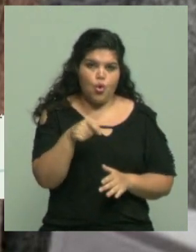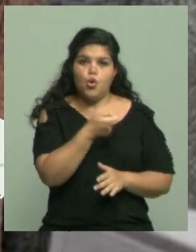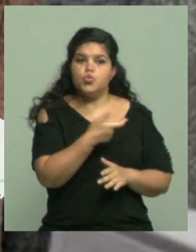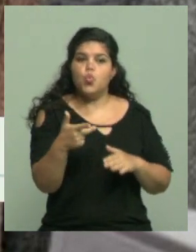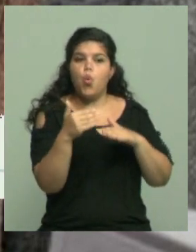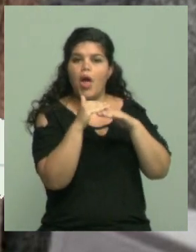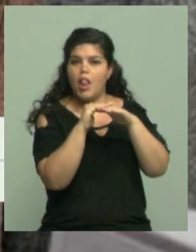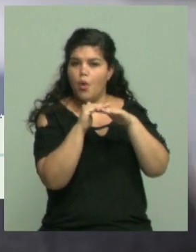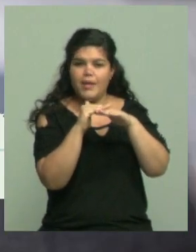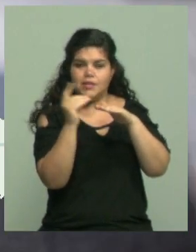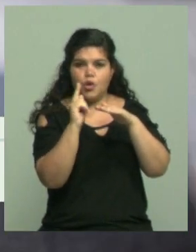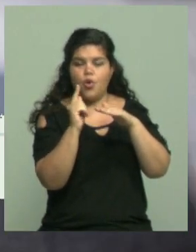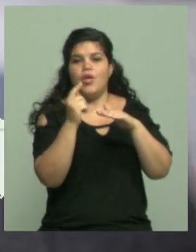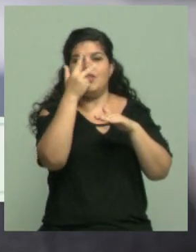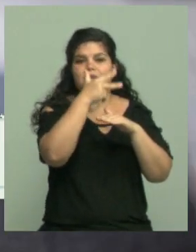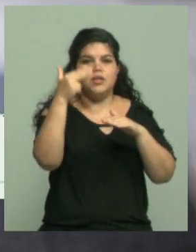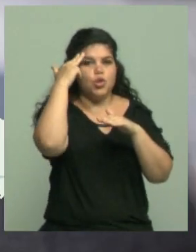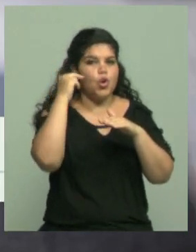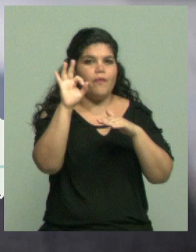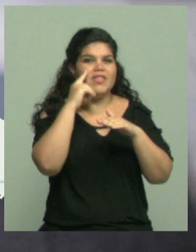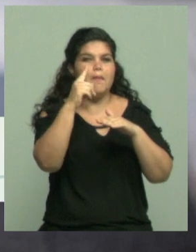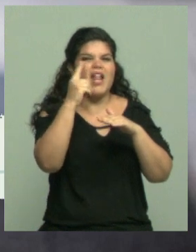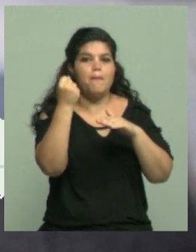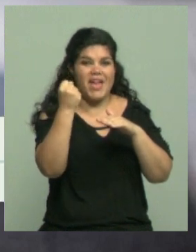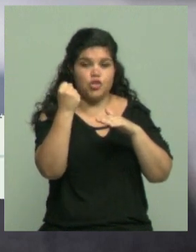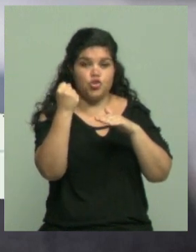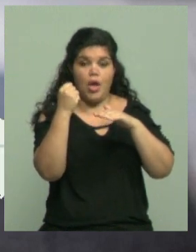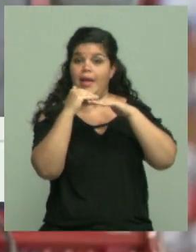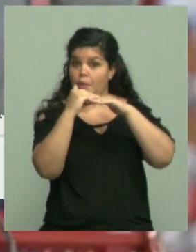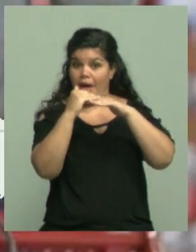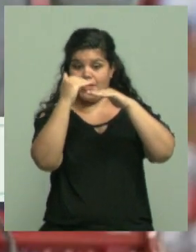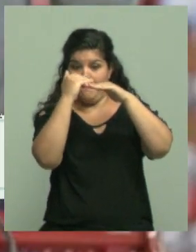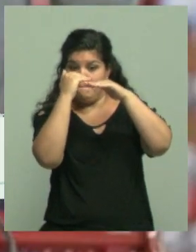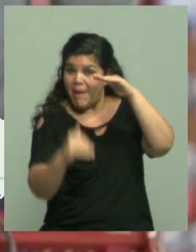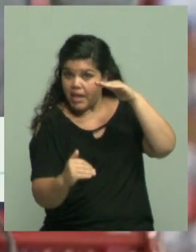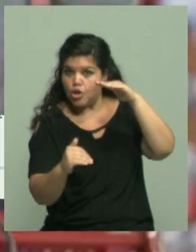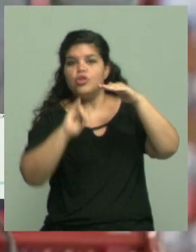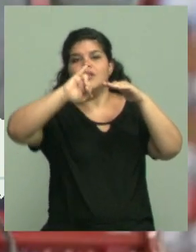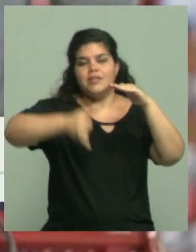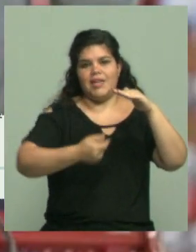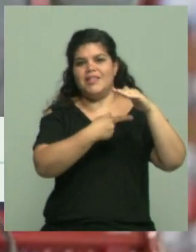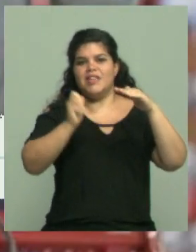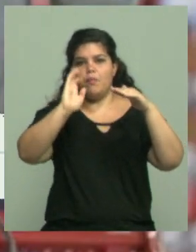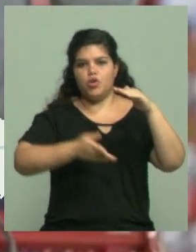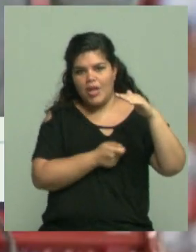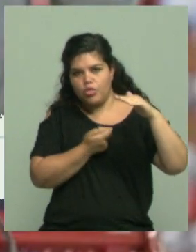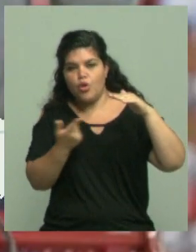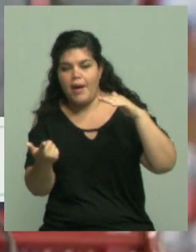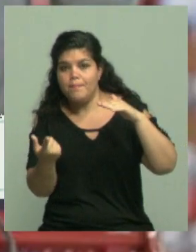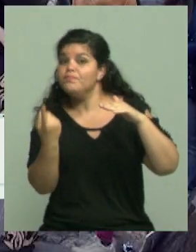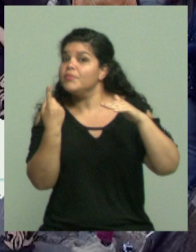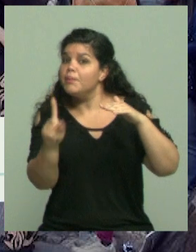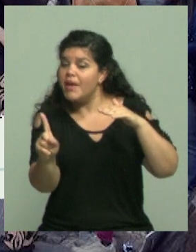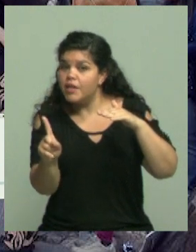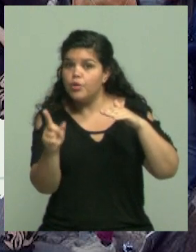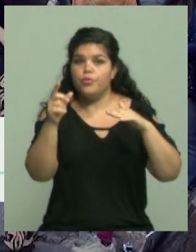bajo de 390.000 pesos, que es el valor de referencia que se ha tomado, bueno, le van a dar la cobertura siempre previo análisis del PAMI, porque